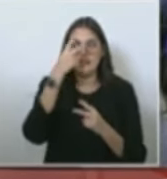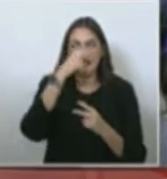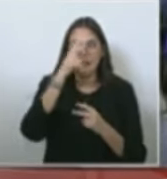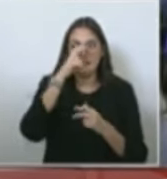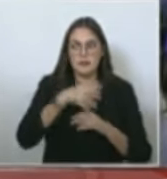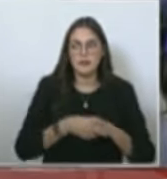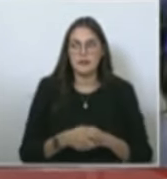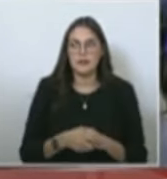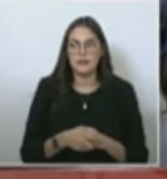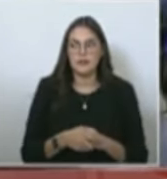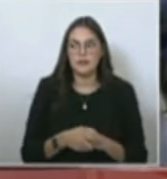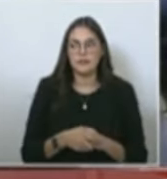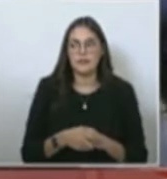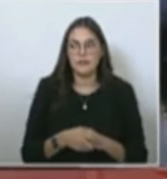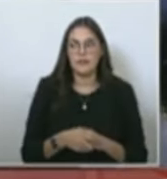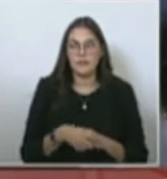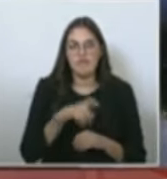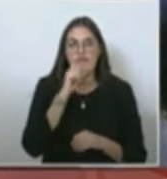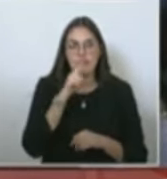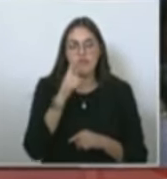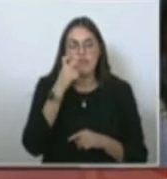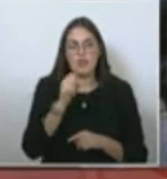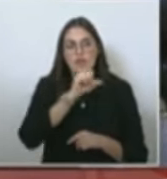de septiembre de 1971,